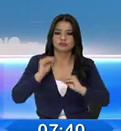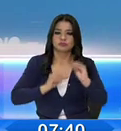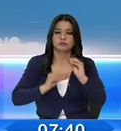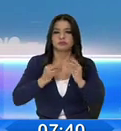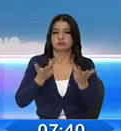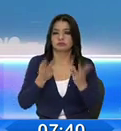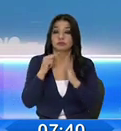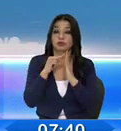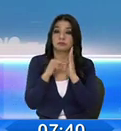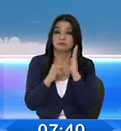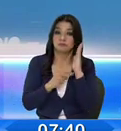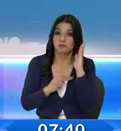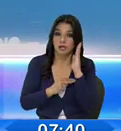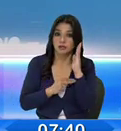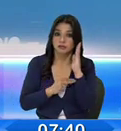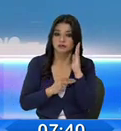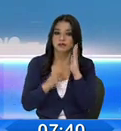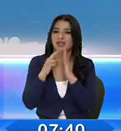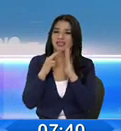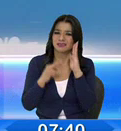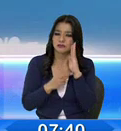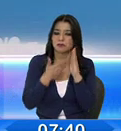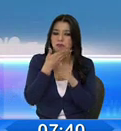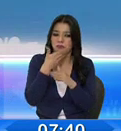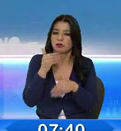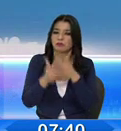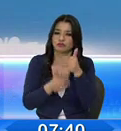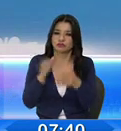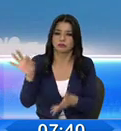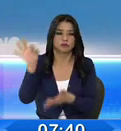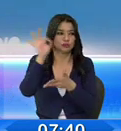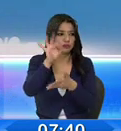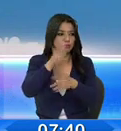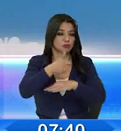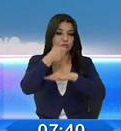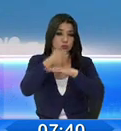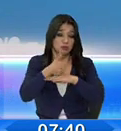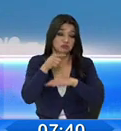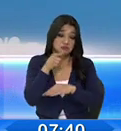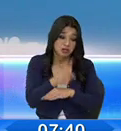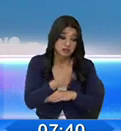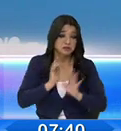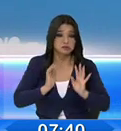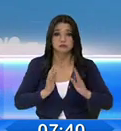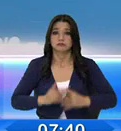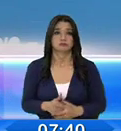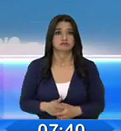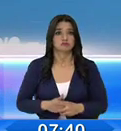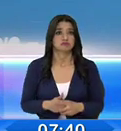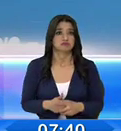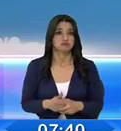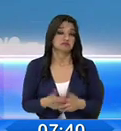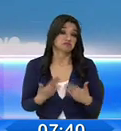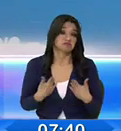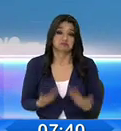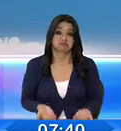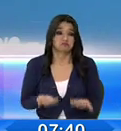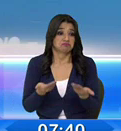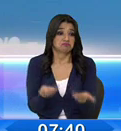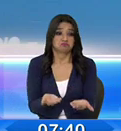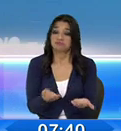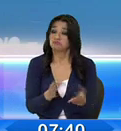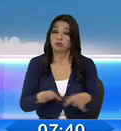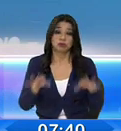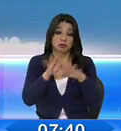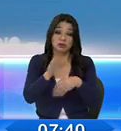normativa que permita mejorar los procesos de designación y en ese contexto nosotros podemos prestar un contingente